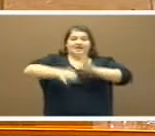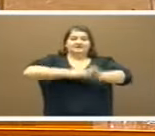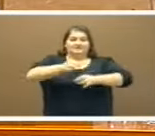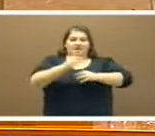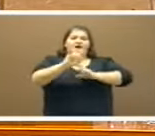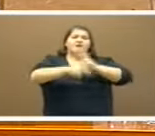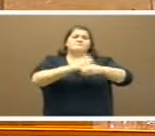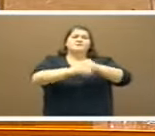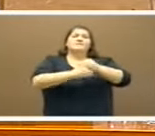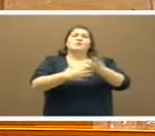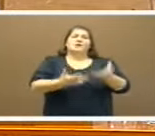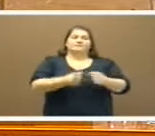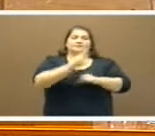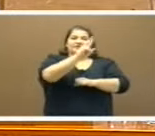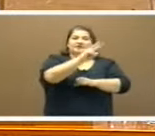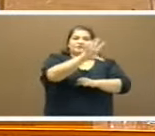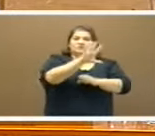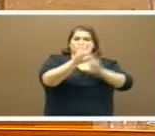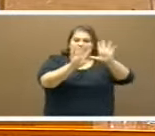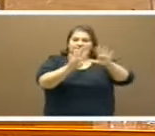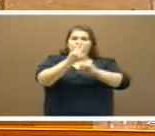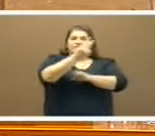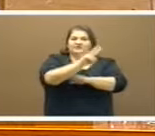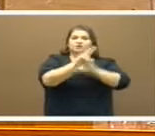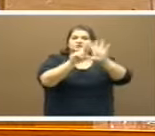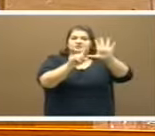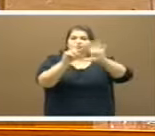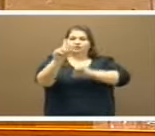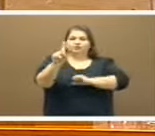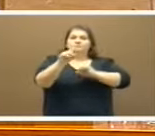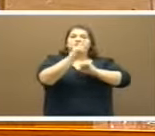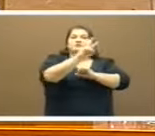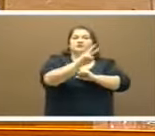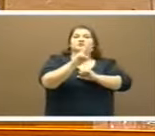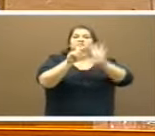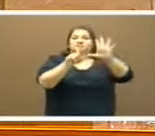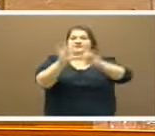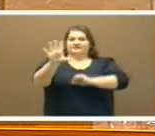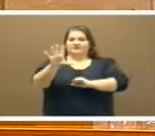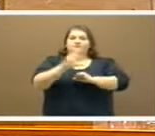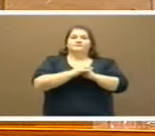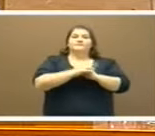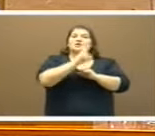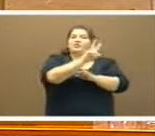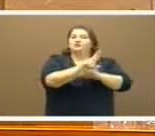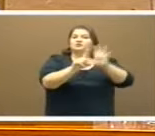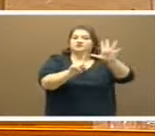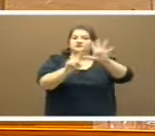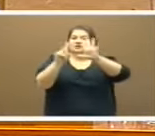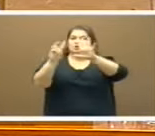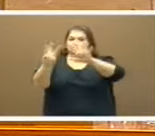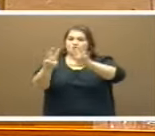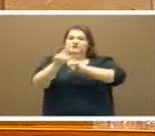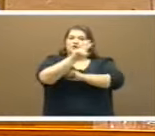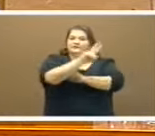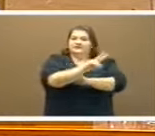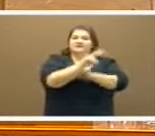siguientes enmiendas. 259, 261, 265, 268